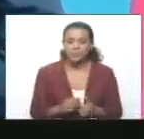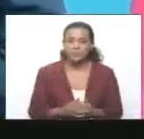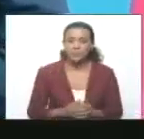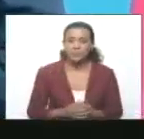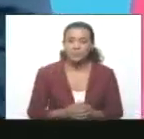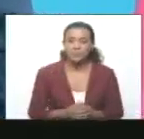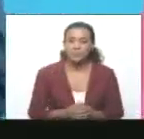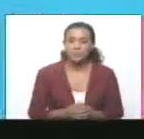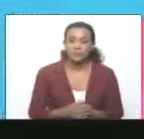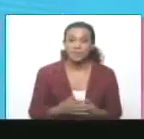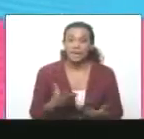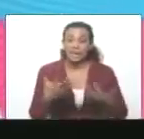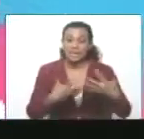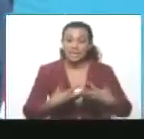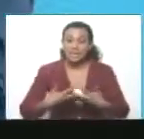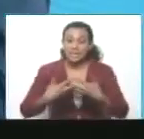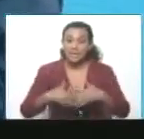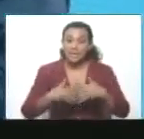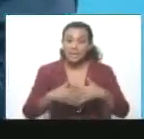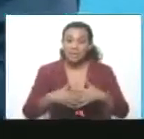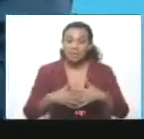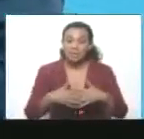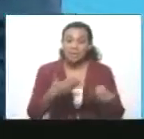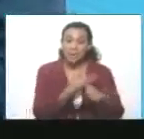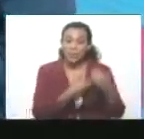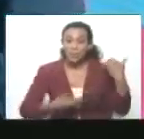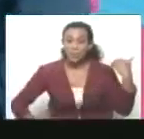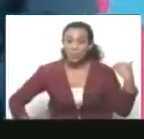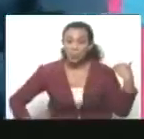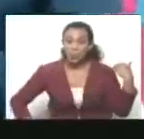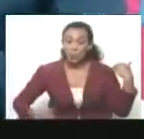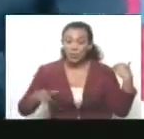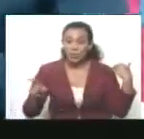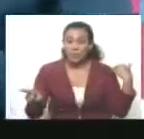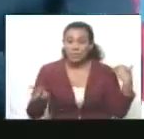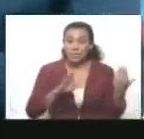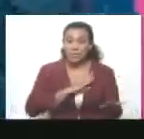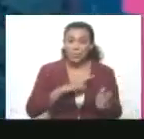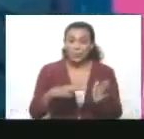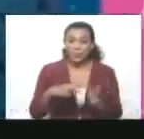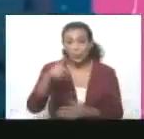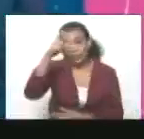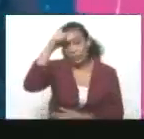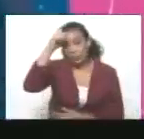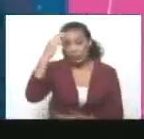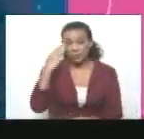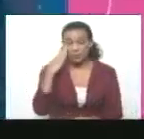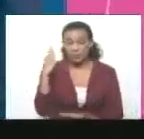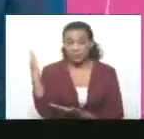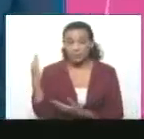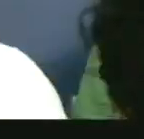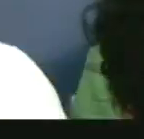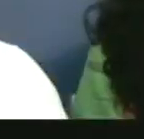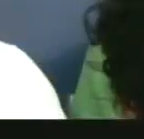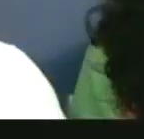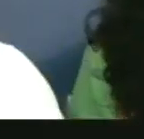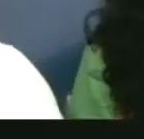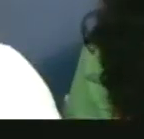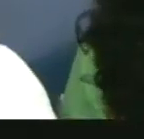Yamanjinmaz, presidente de la Asociación de Exportadores del Mediterráneo, Ali Khan, y